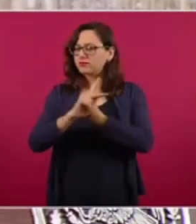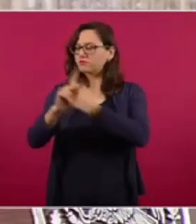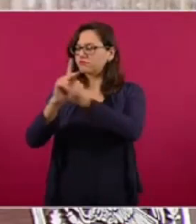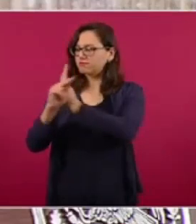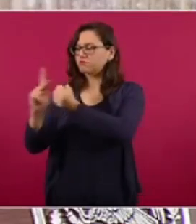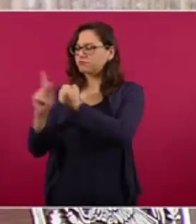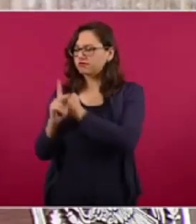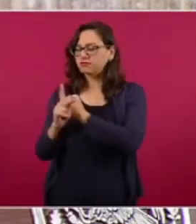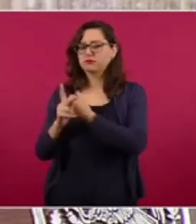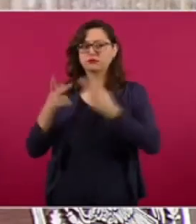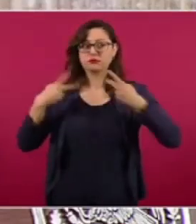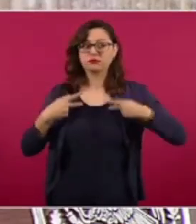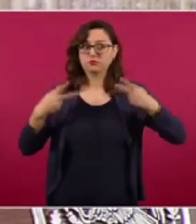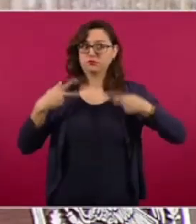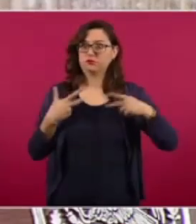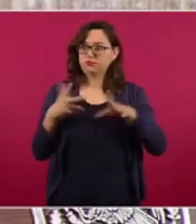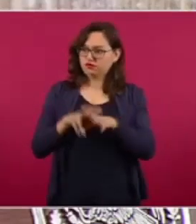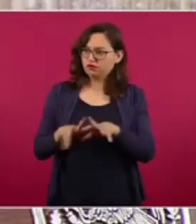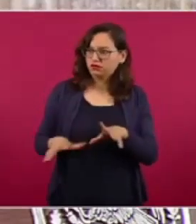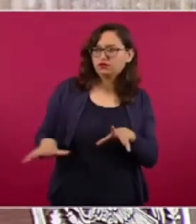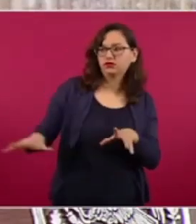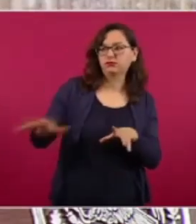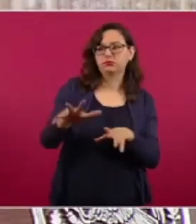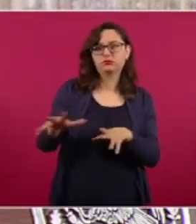sus pueblos.